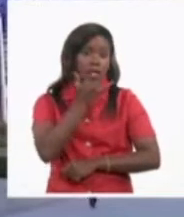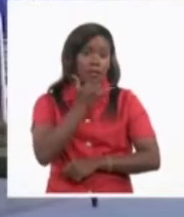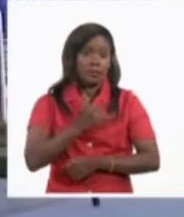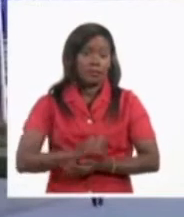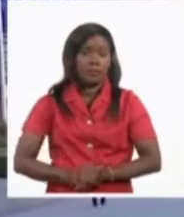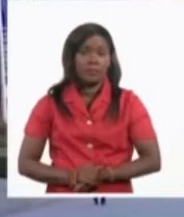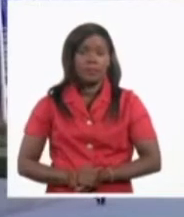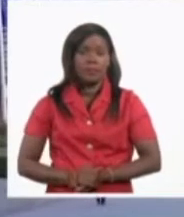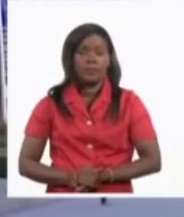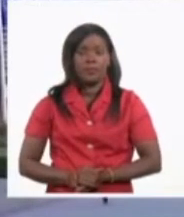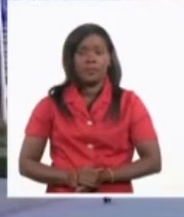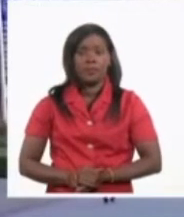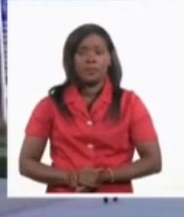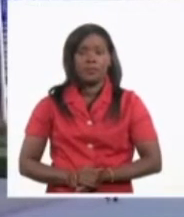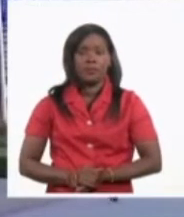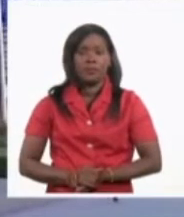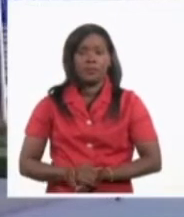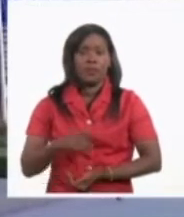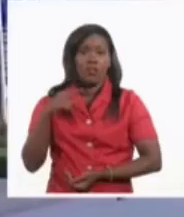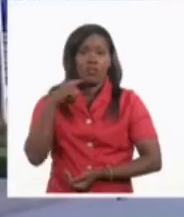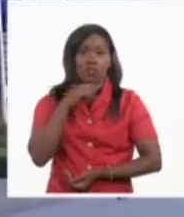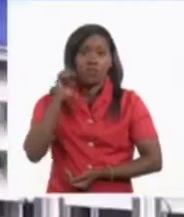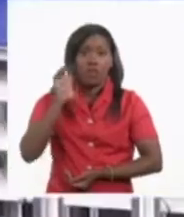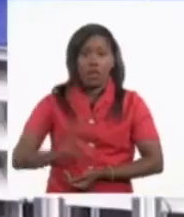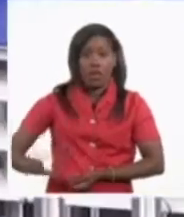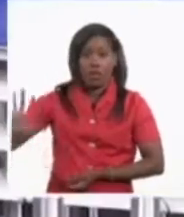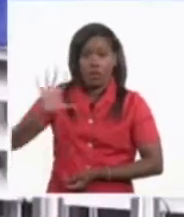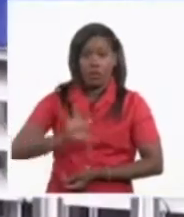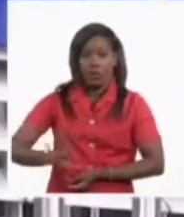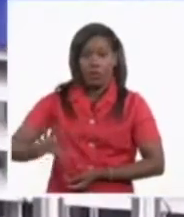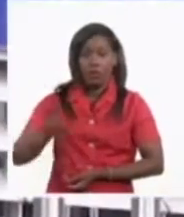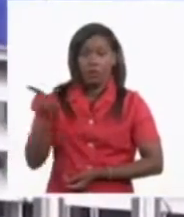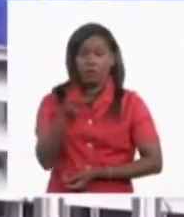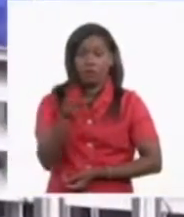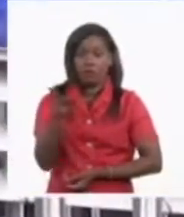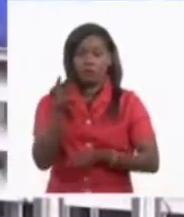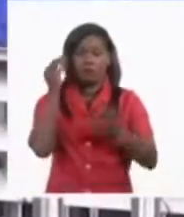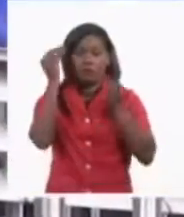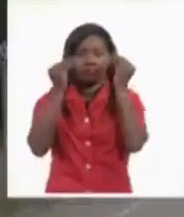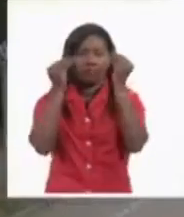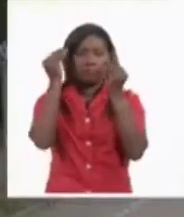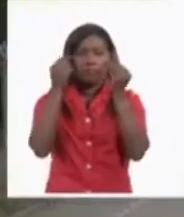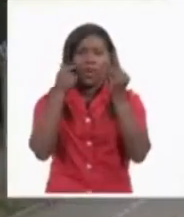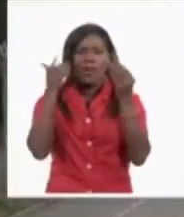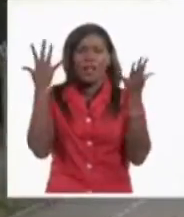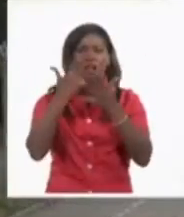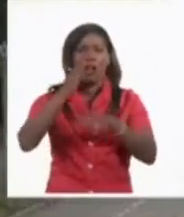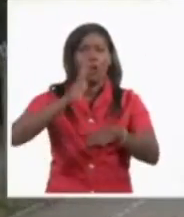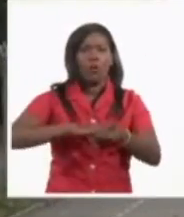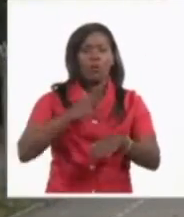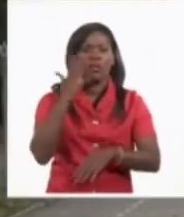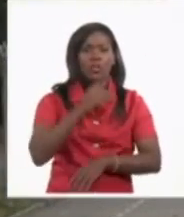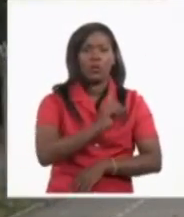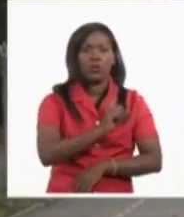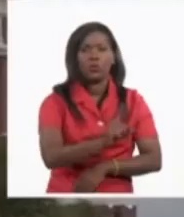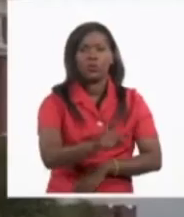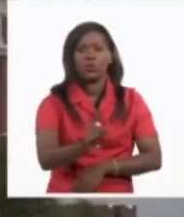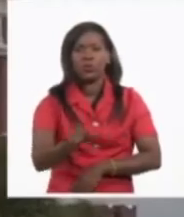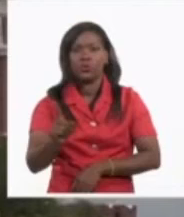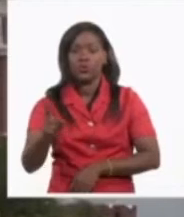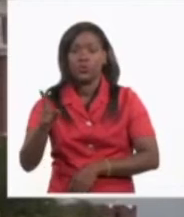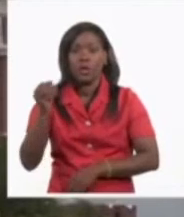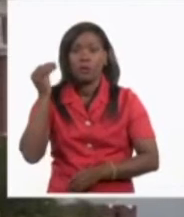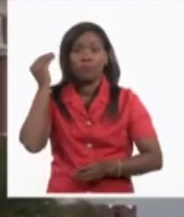Sin embargo, Rusia y la Unión Europea difieren en cuanto a quién está detrás del incidente. Desde el bloque comunitario acusan a